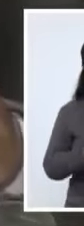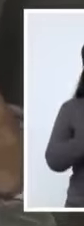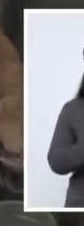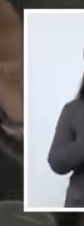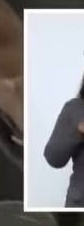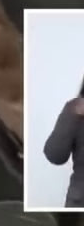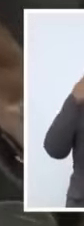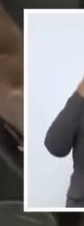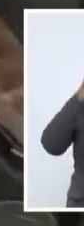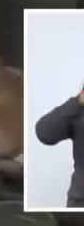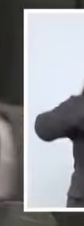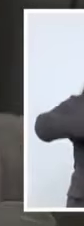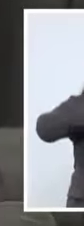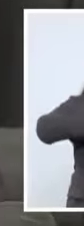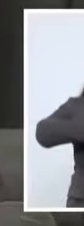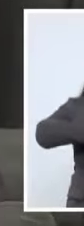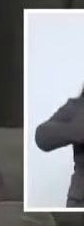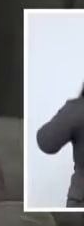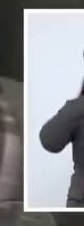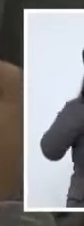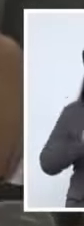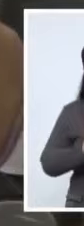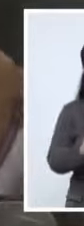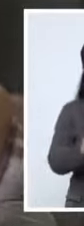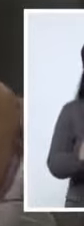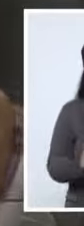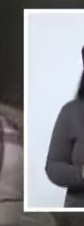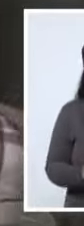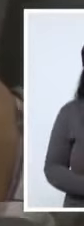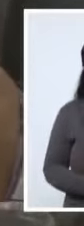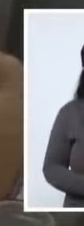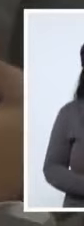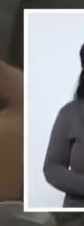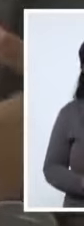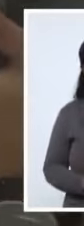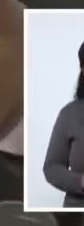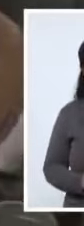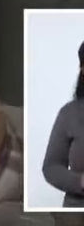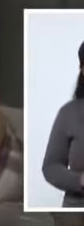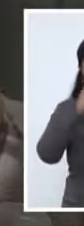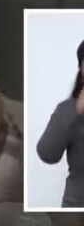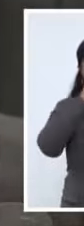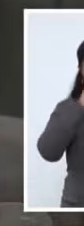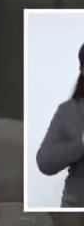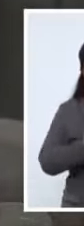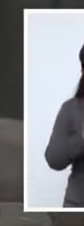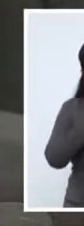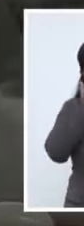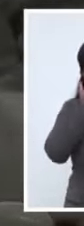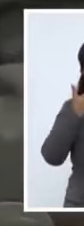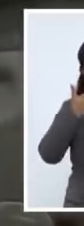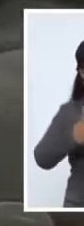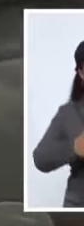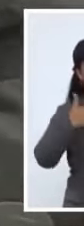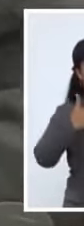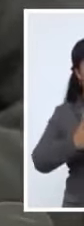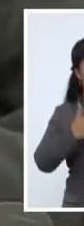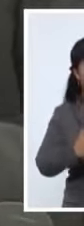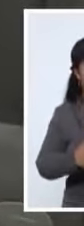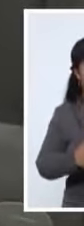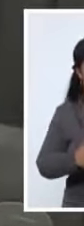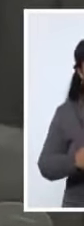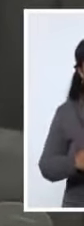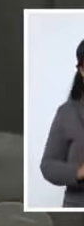televisión que se da una noticia alentadora desde el punto de vista productivo, pero luego no ve